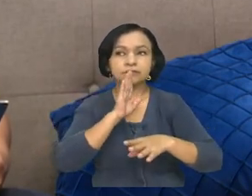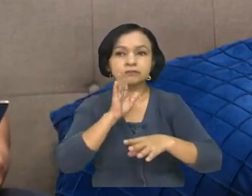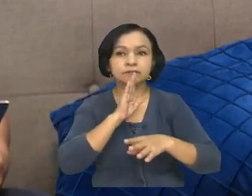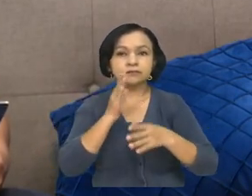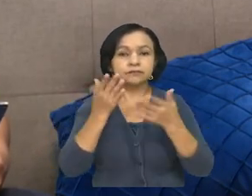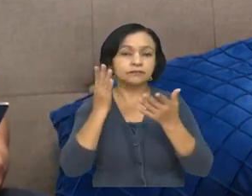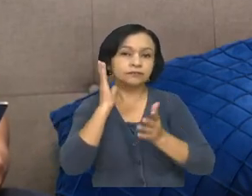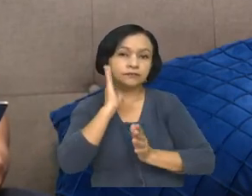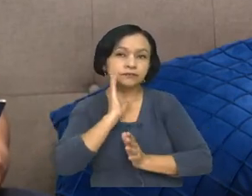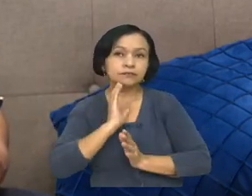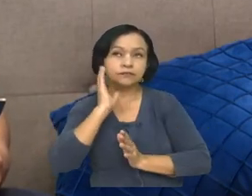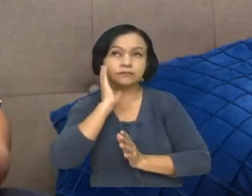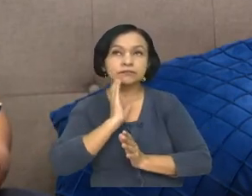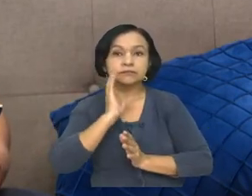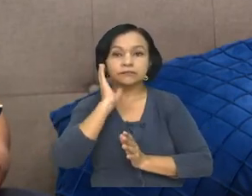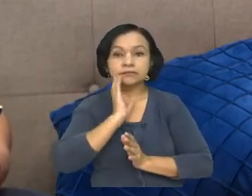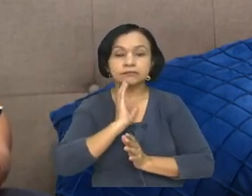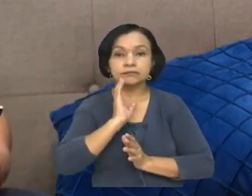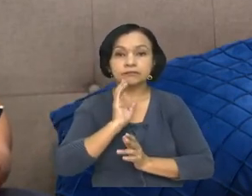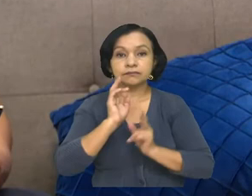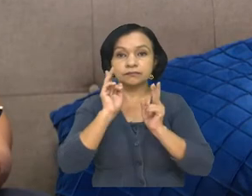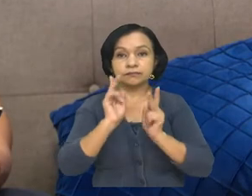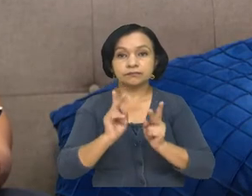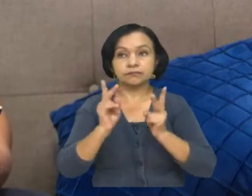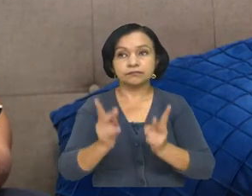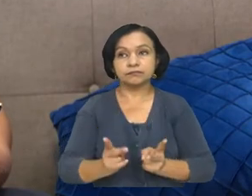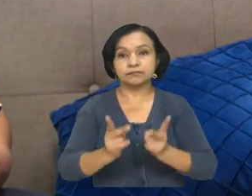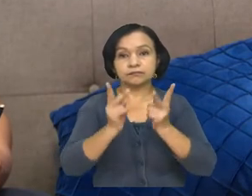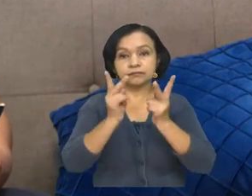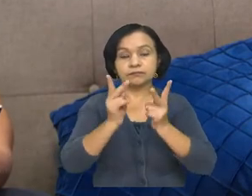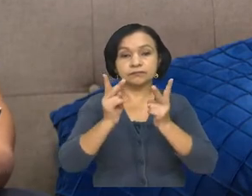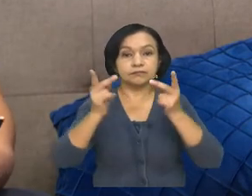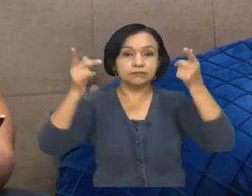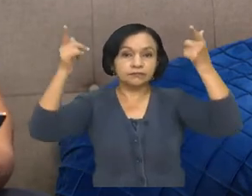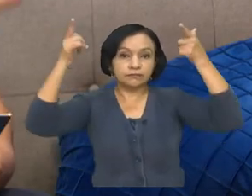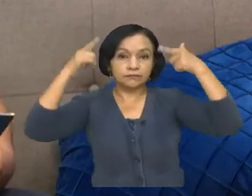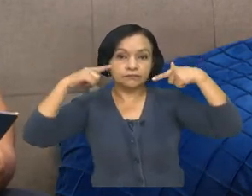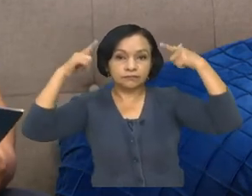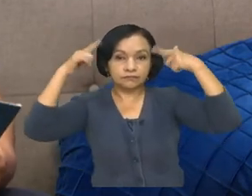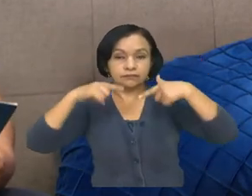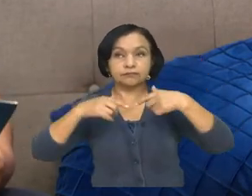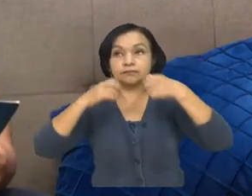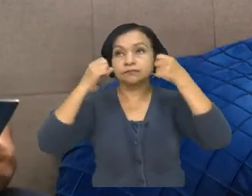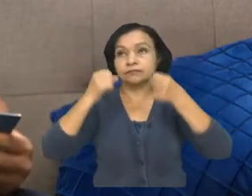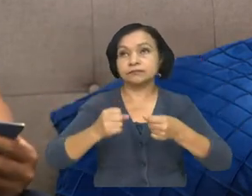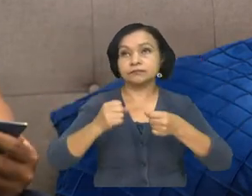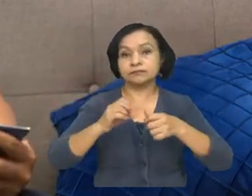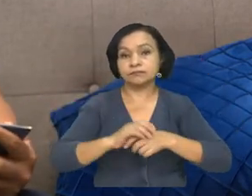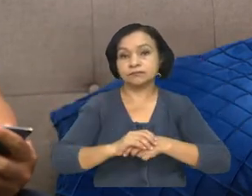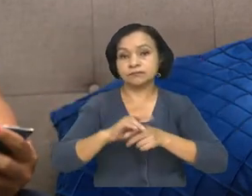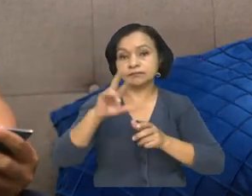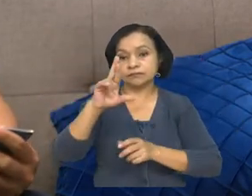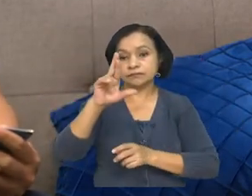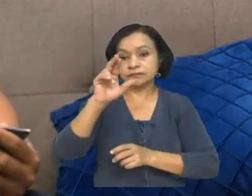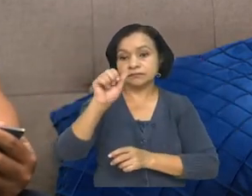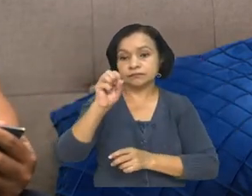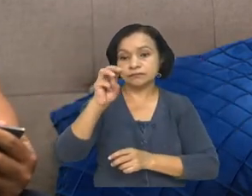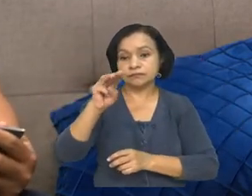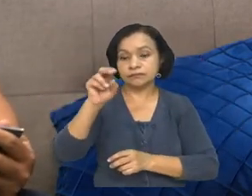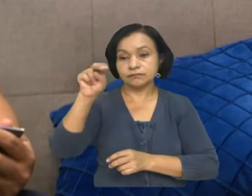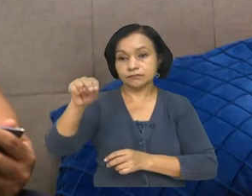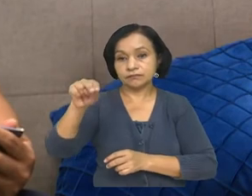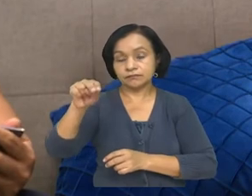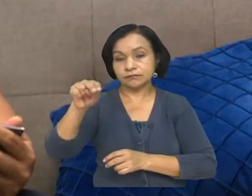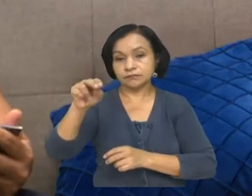la experiencia de uno de los sobrevivientes del repliegue a Masaya. Y él es el compañero Ramón Rodríguez, que